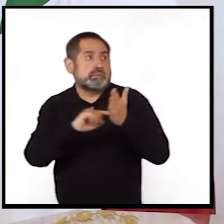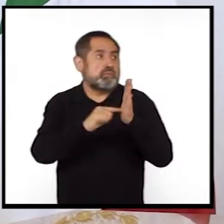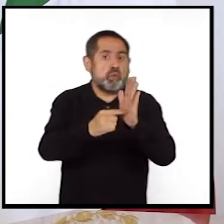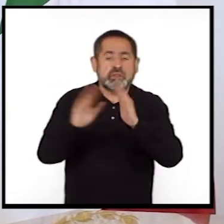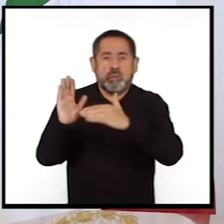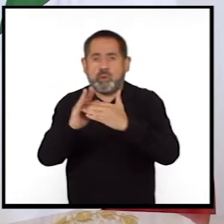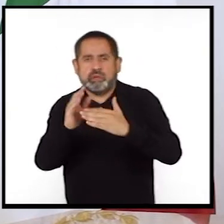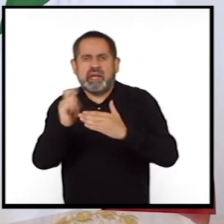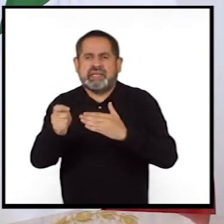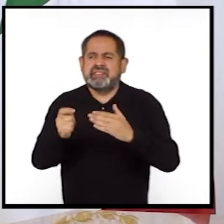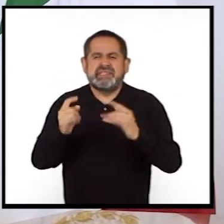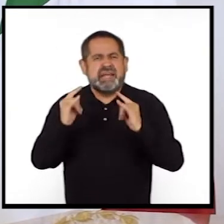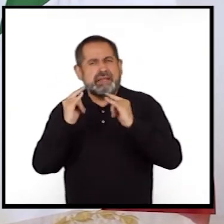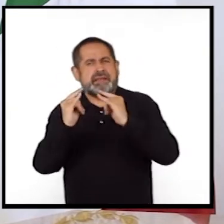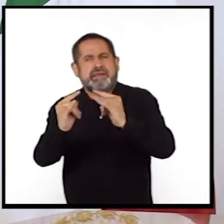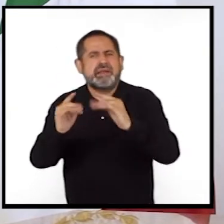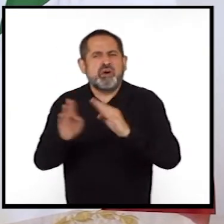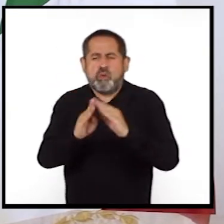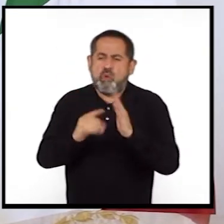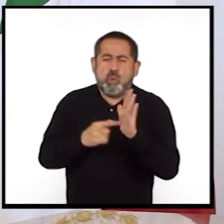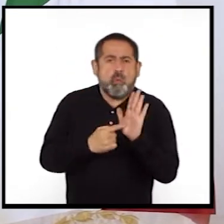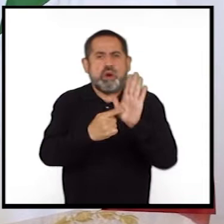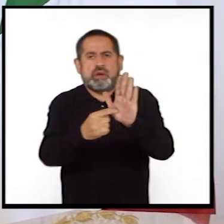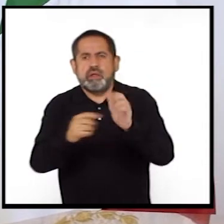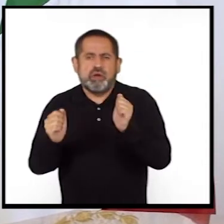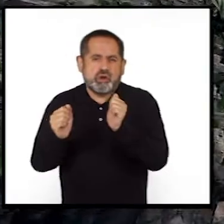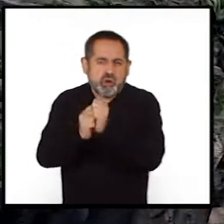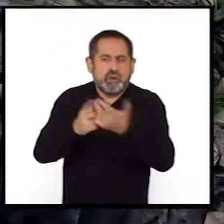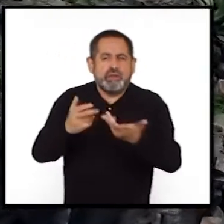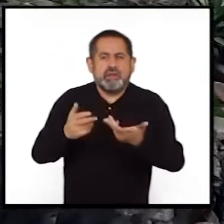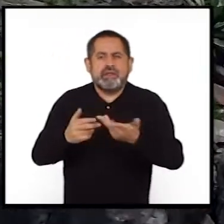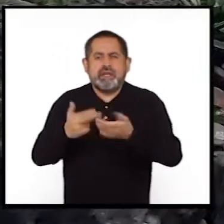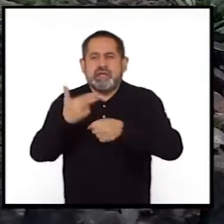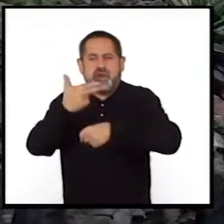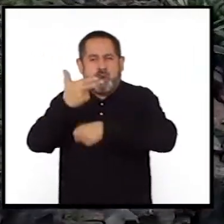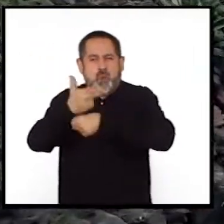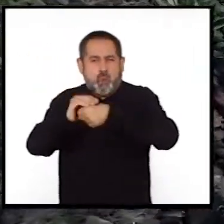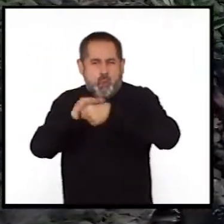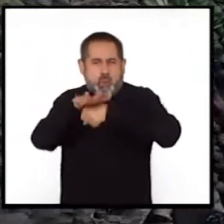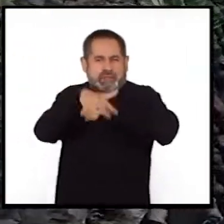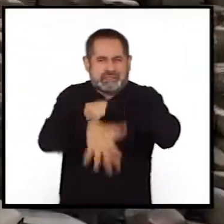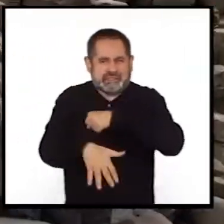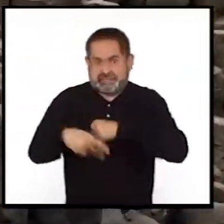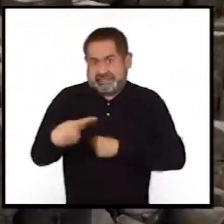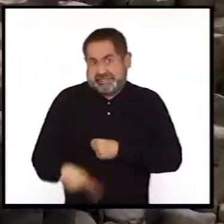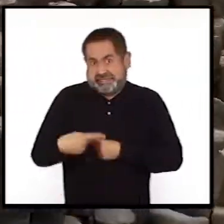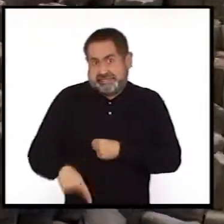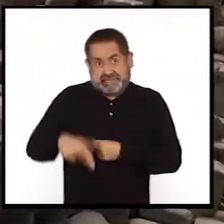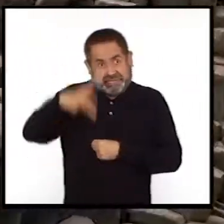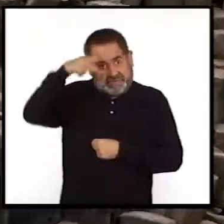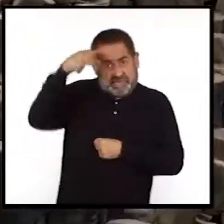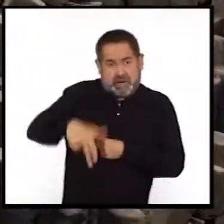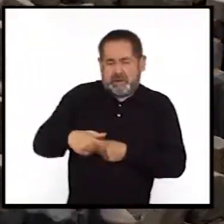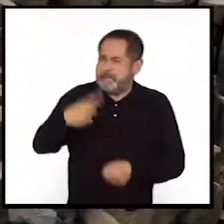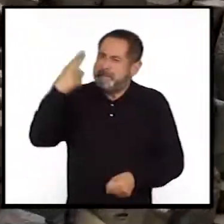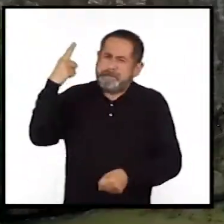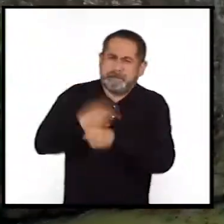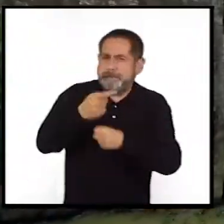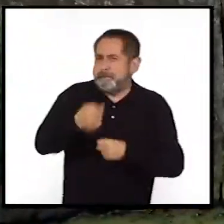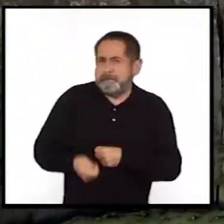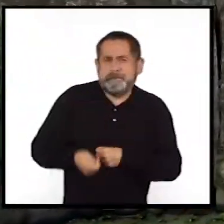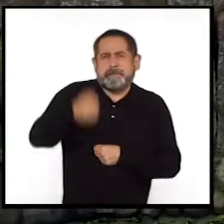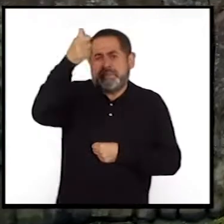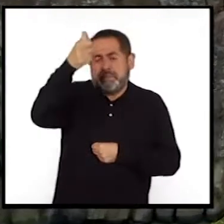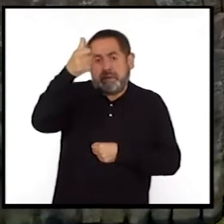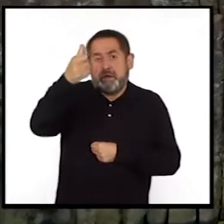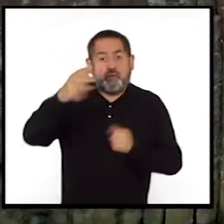a rango de tianguis y como Hidalgo, con Huasca de Ocampo, fue el